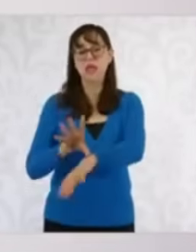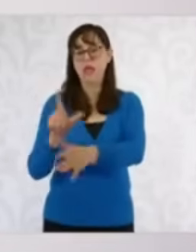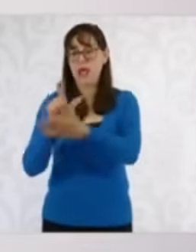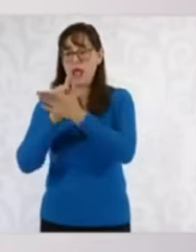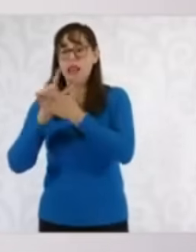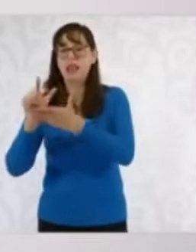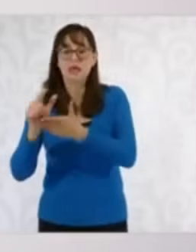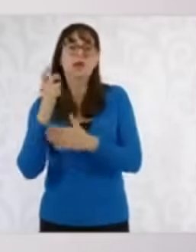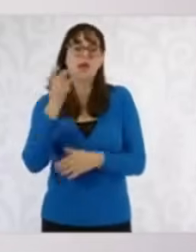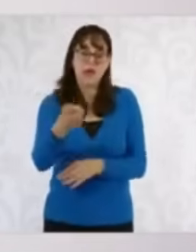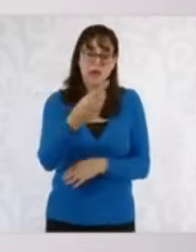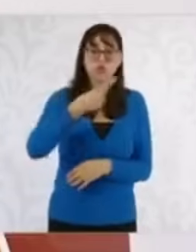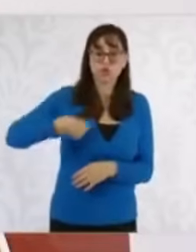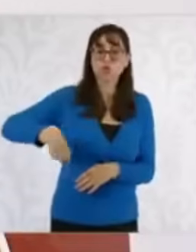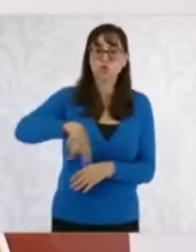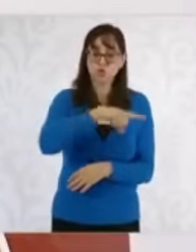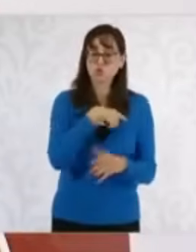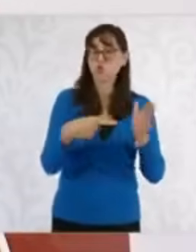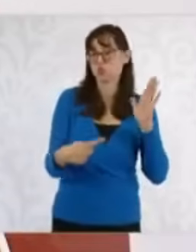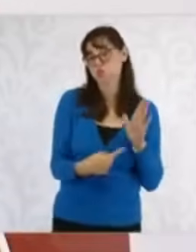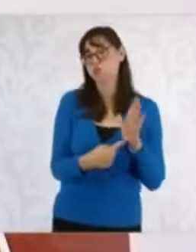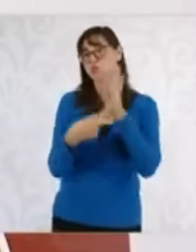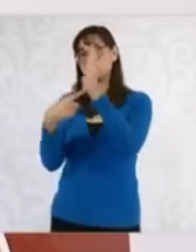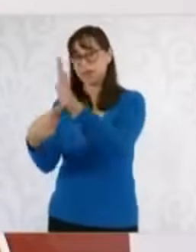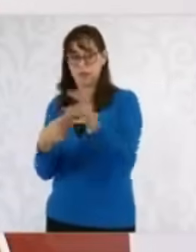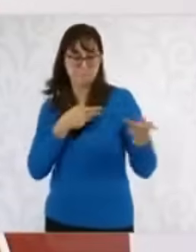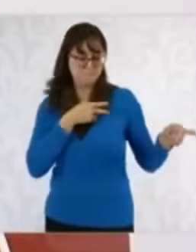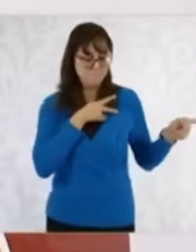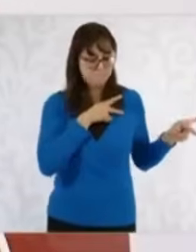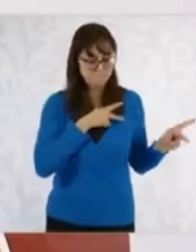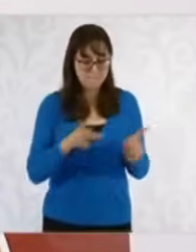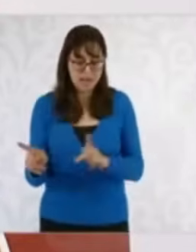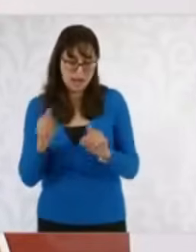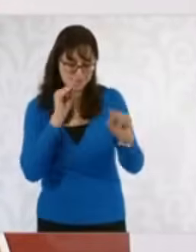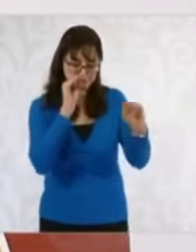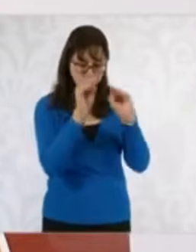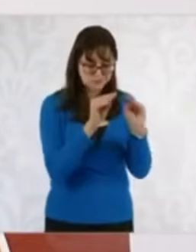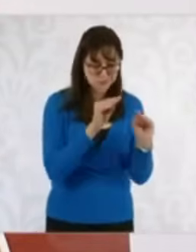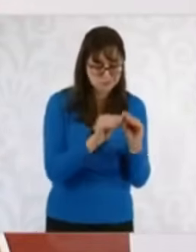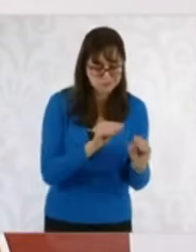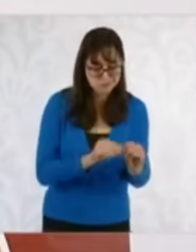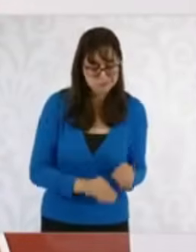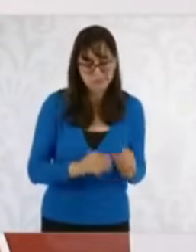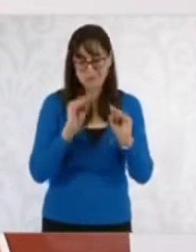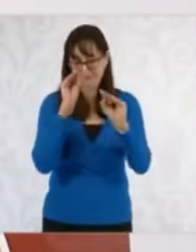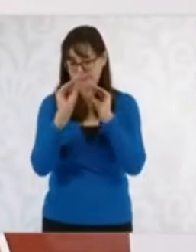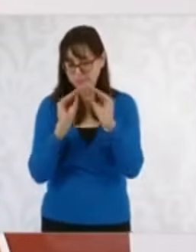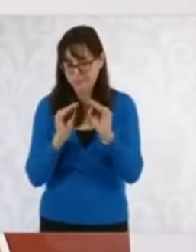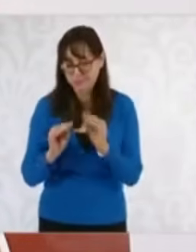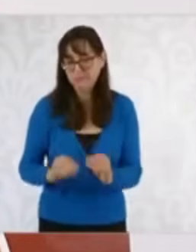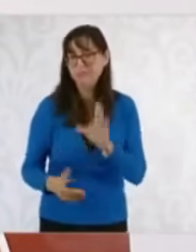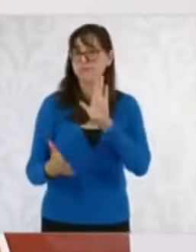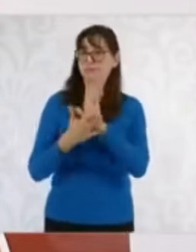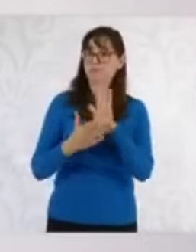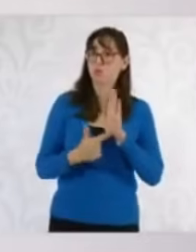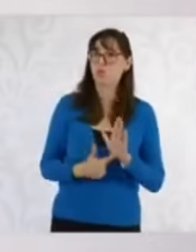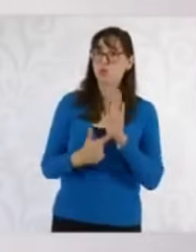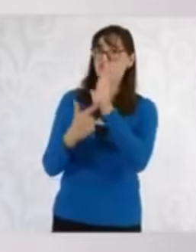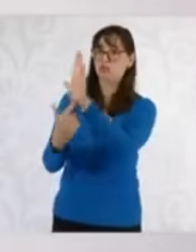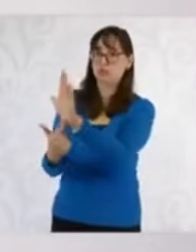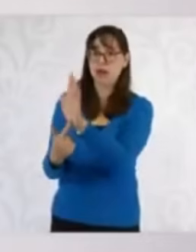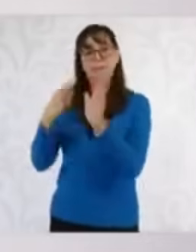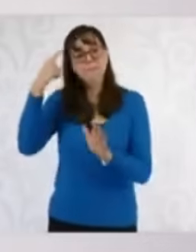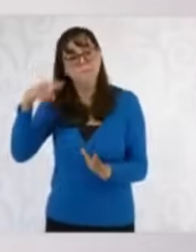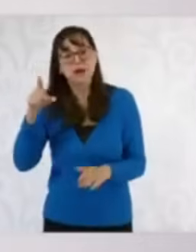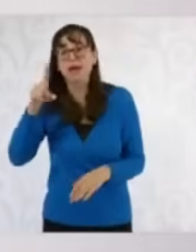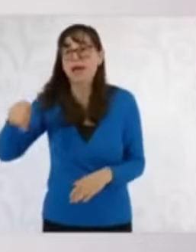compartir este plan tan sólido que hemos elaborado durante todos estos meses con los expertos en el país y compartir